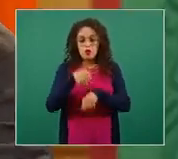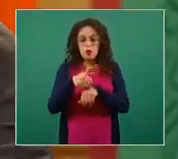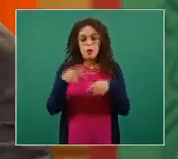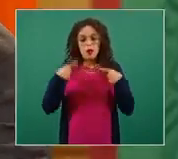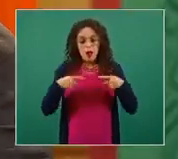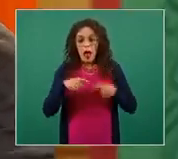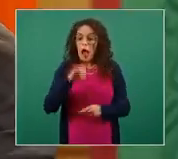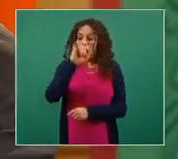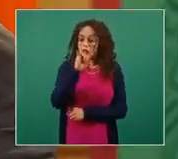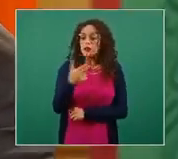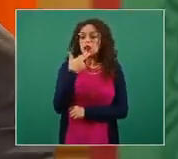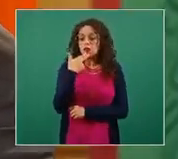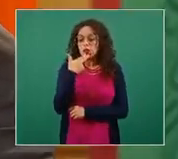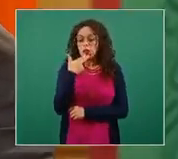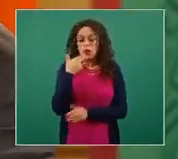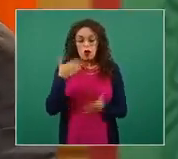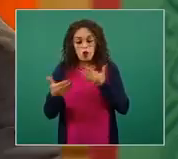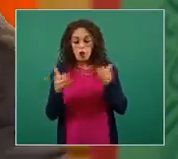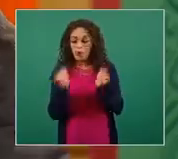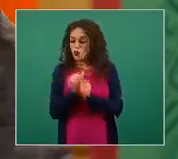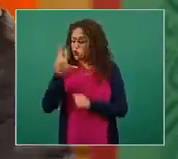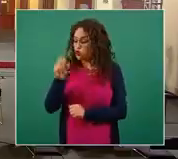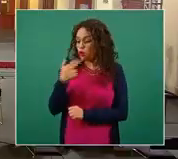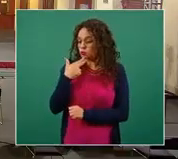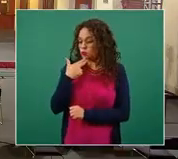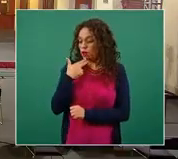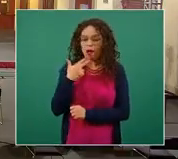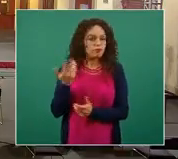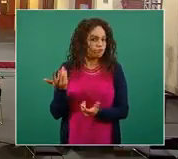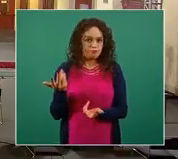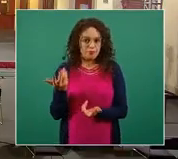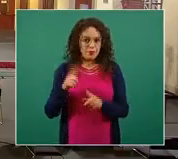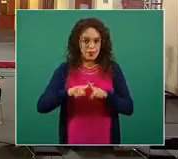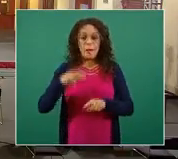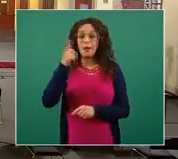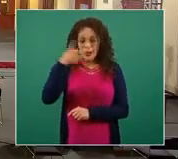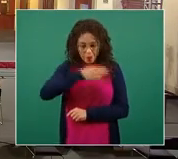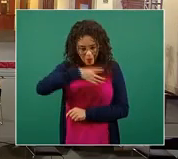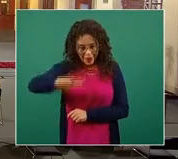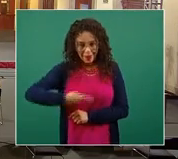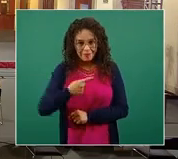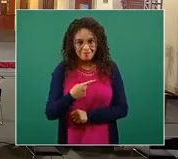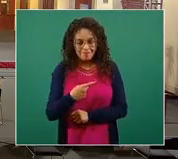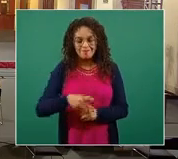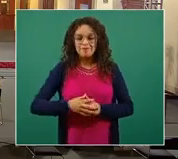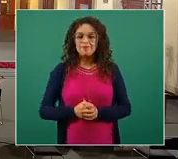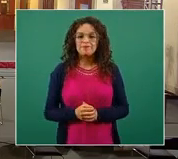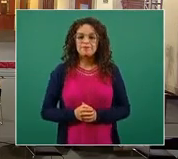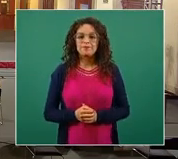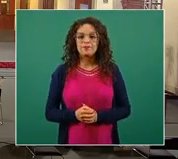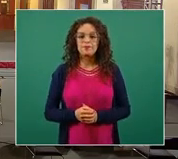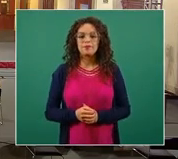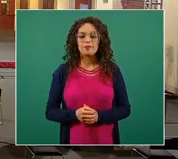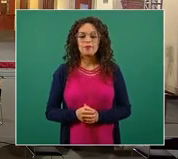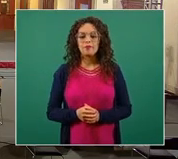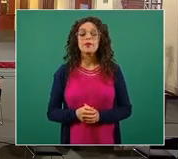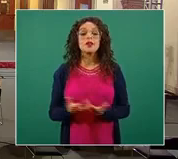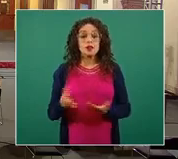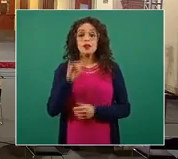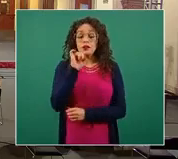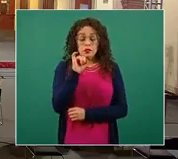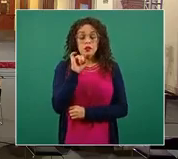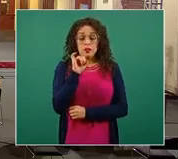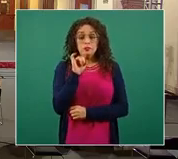sirve comparado con los que no le sirve. Creo que bueno que lo preguntó. Ahora, efectivamente, las